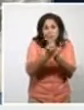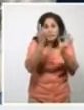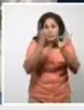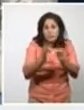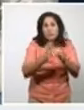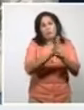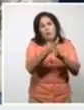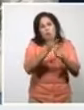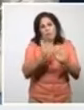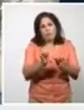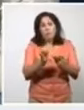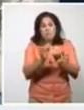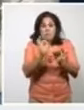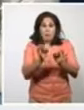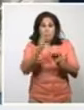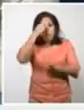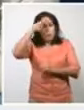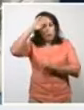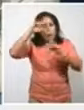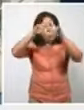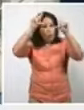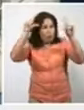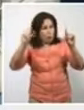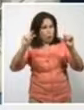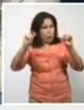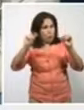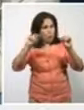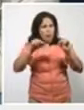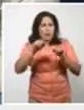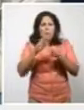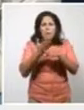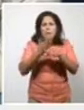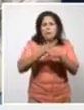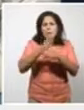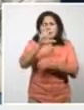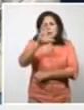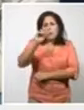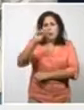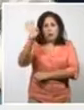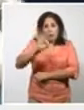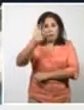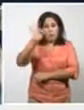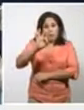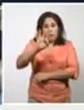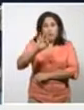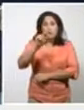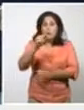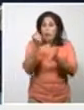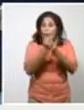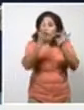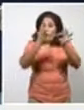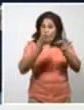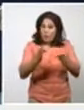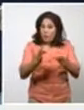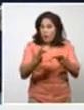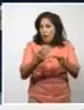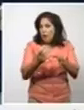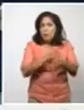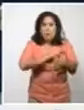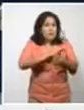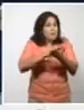la epidemia de Cuba, prácticamente el 50% de los casos confirmados han sido asintomáticos